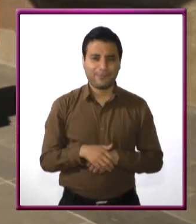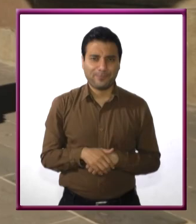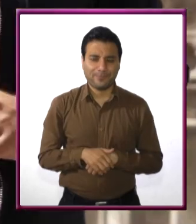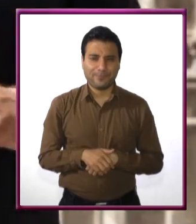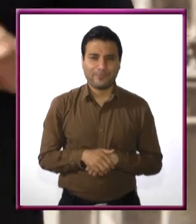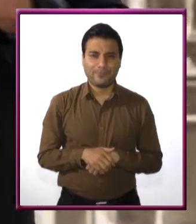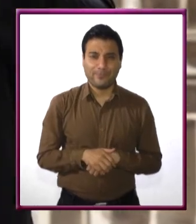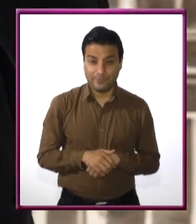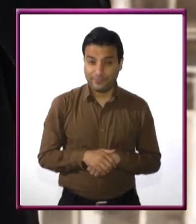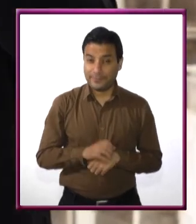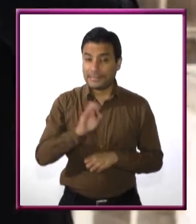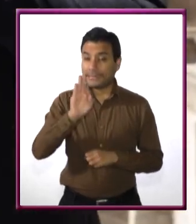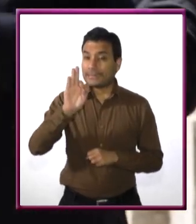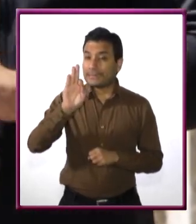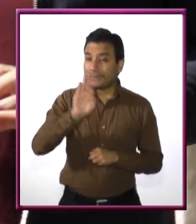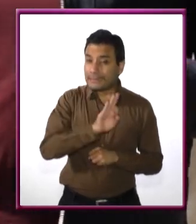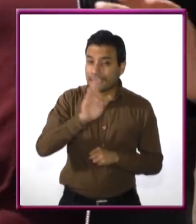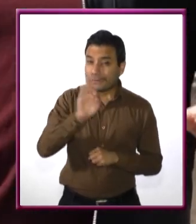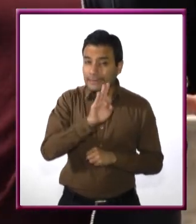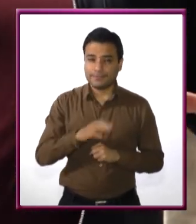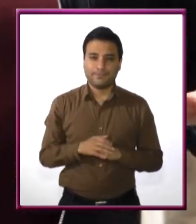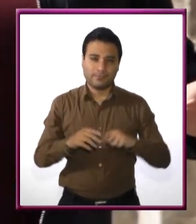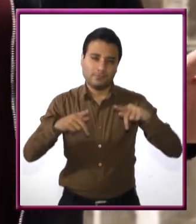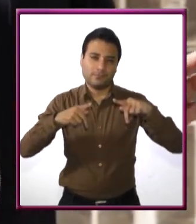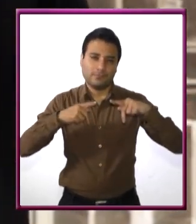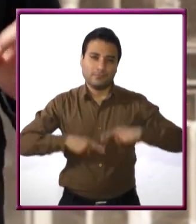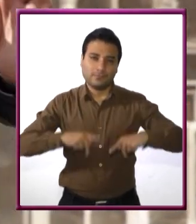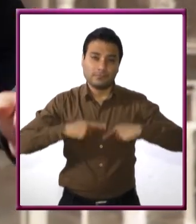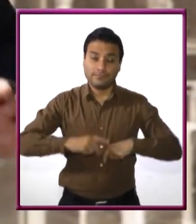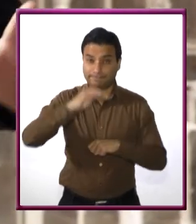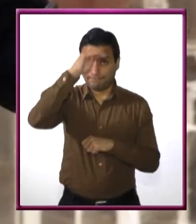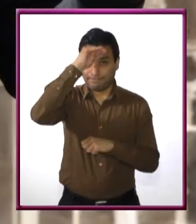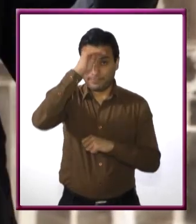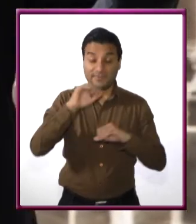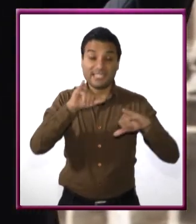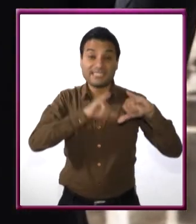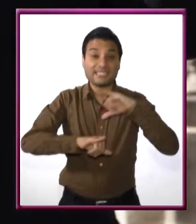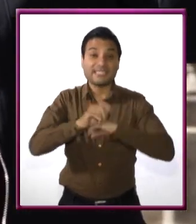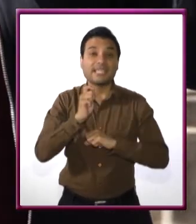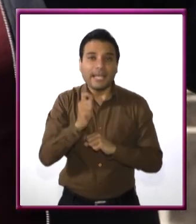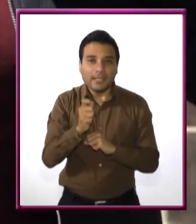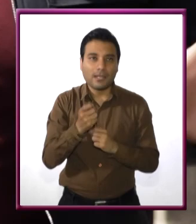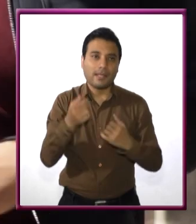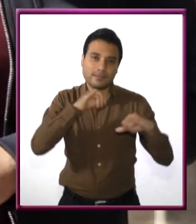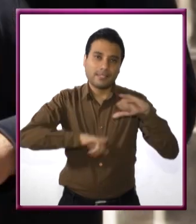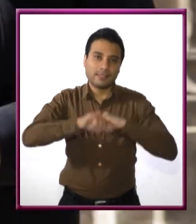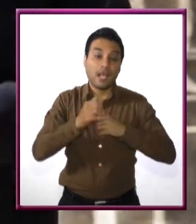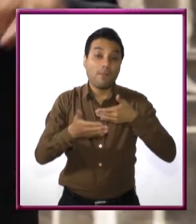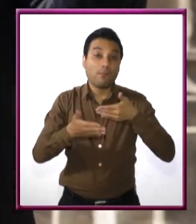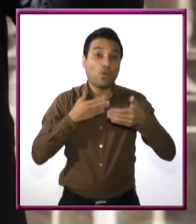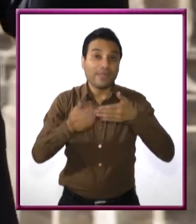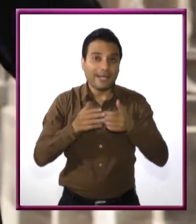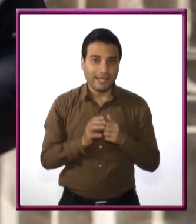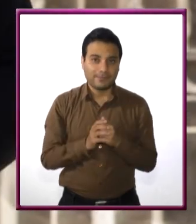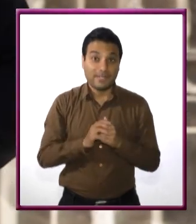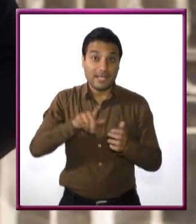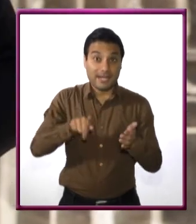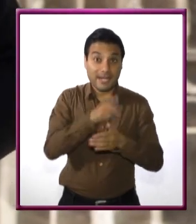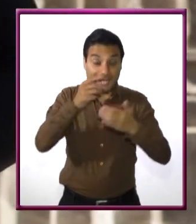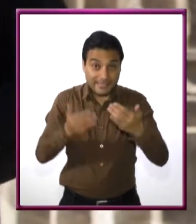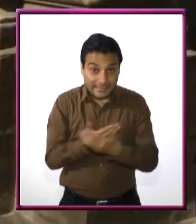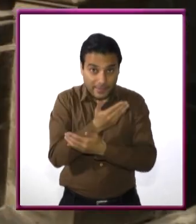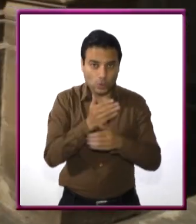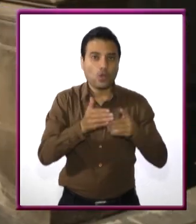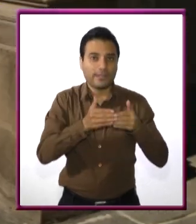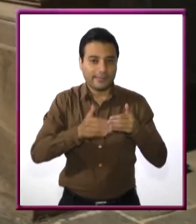nada. Tal vez la clave está en que muchas veces le decimos ciencia así nomás a la ciencia moderna, esa que vino después del